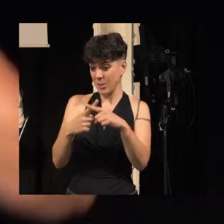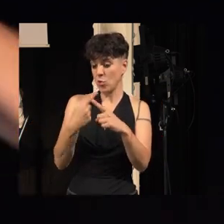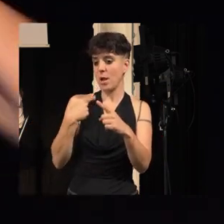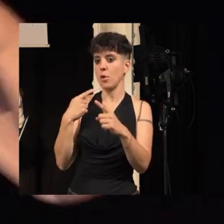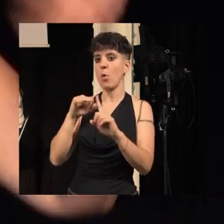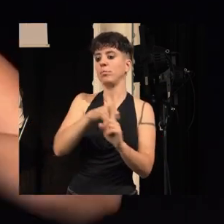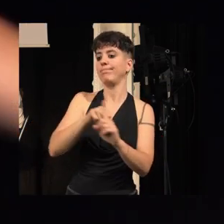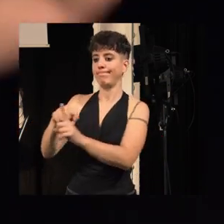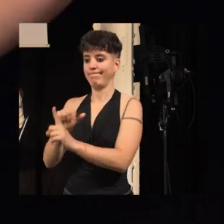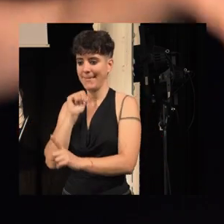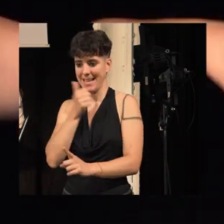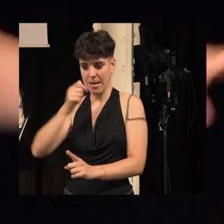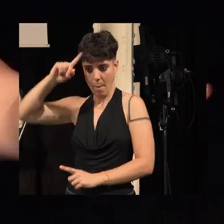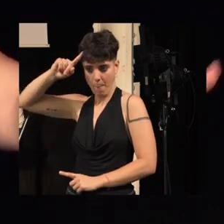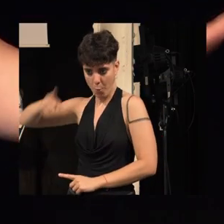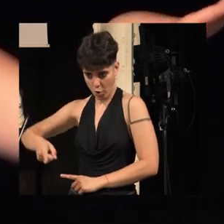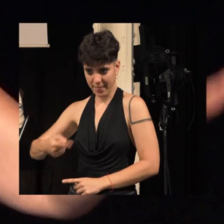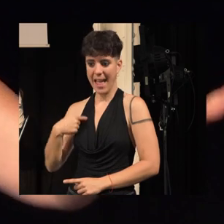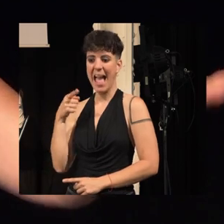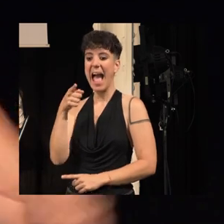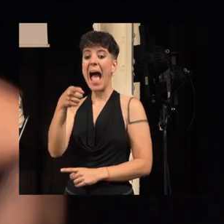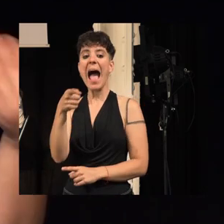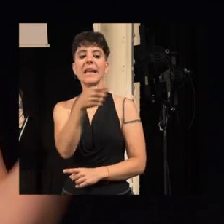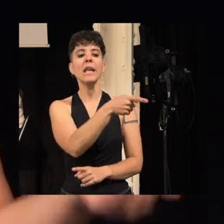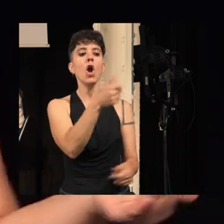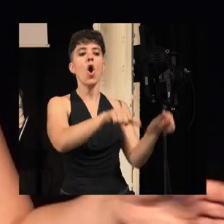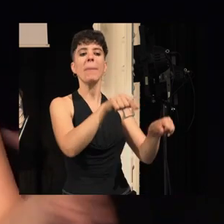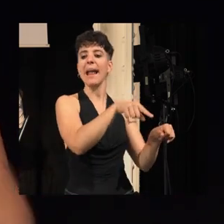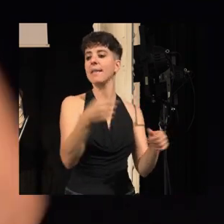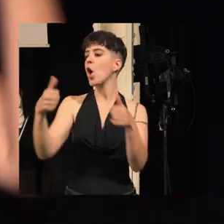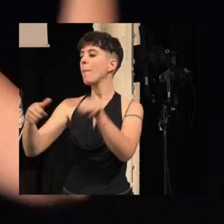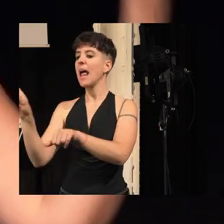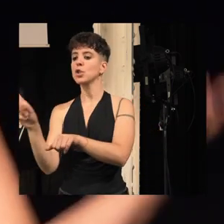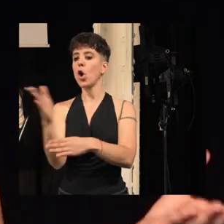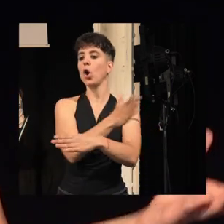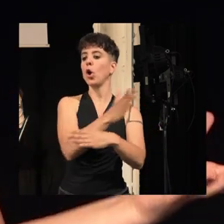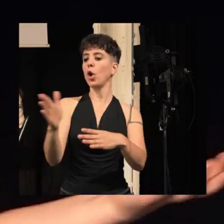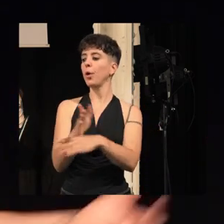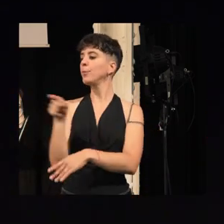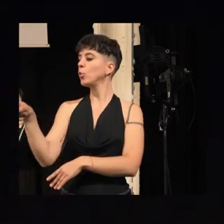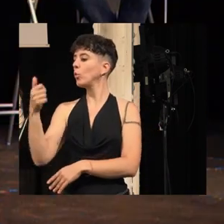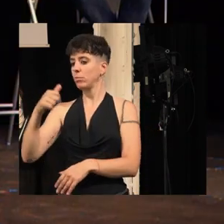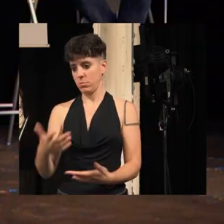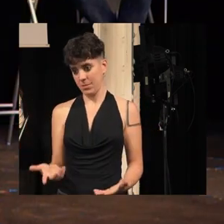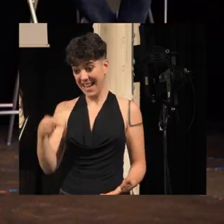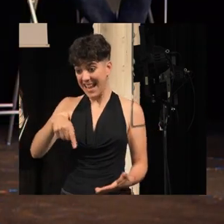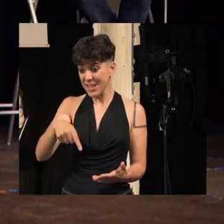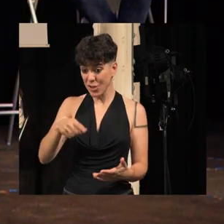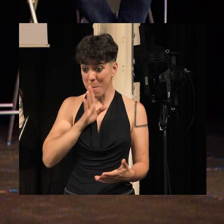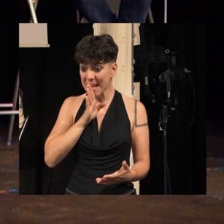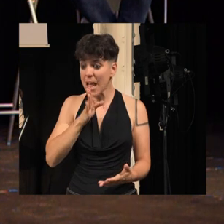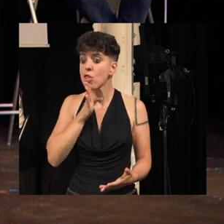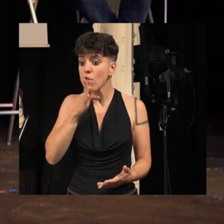Y con frases de aquí las que están operadas y aquí las que no están operadas. Eso está pasando en esta ciudad tan orgullosa y tan LGTB